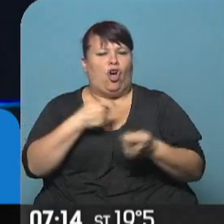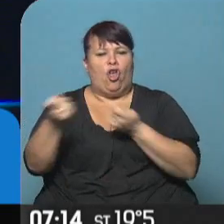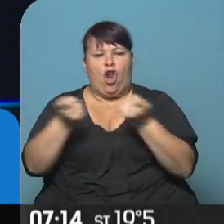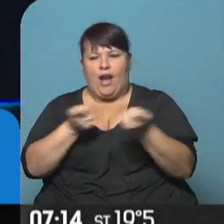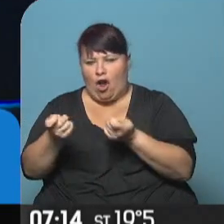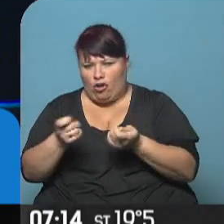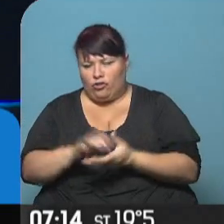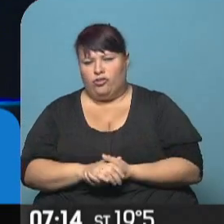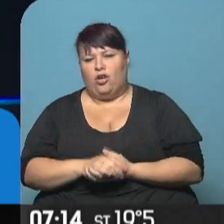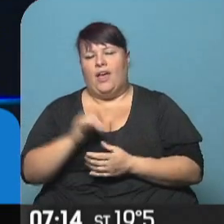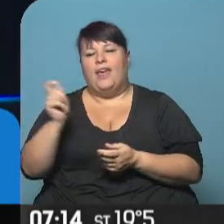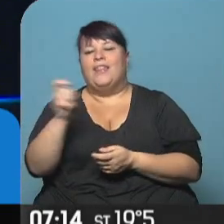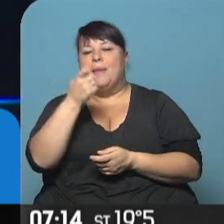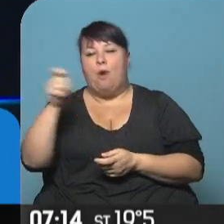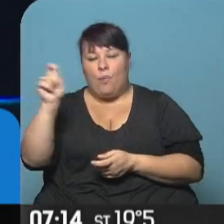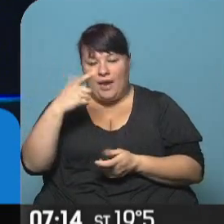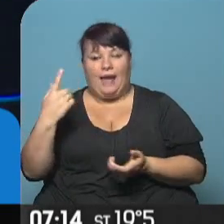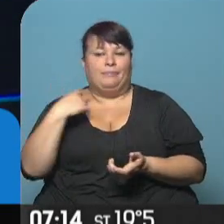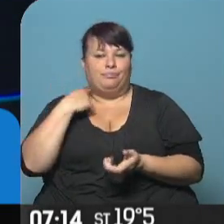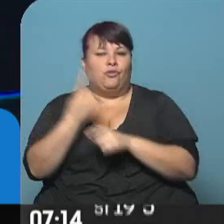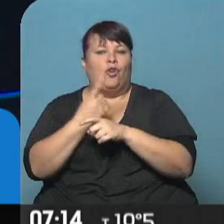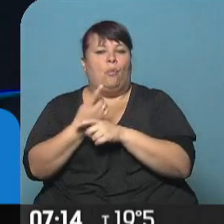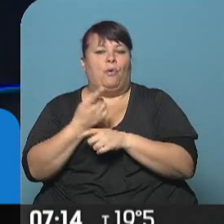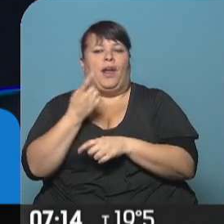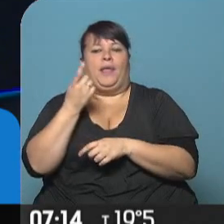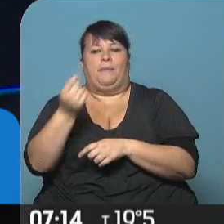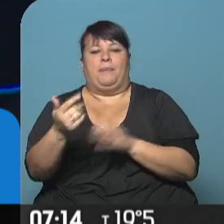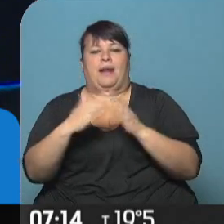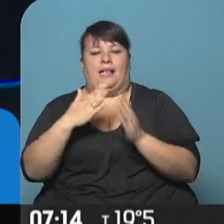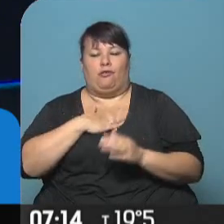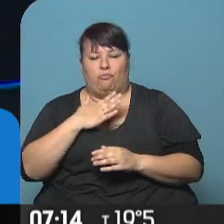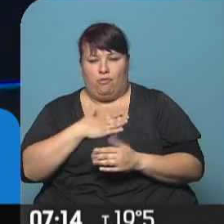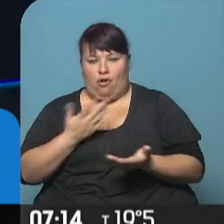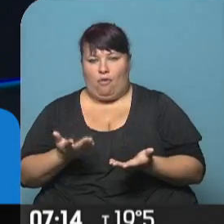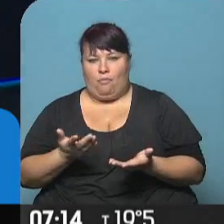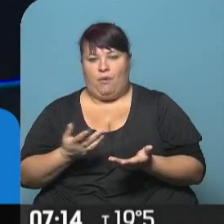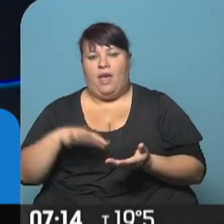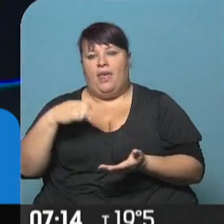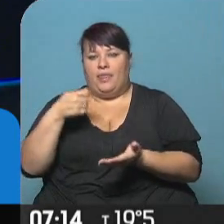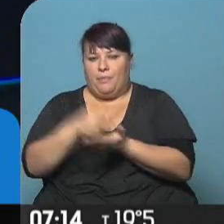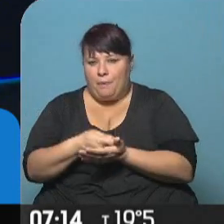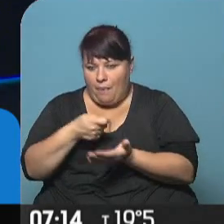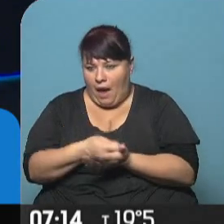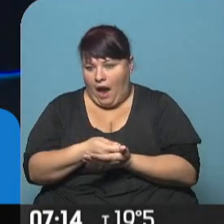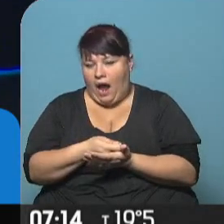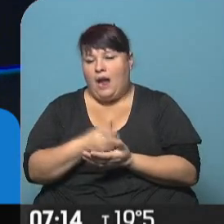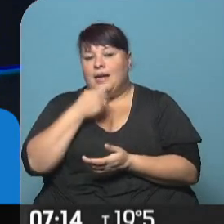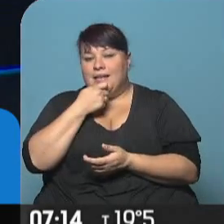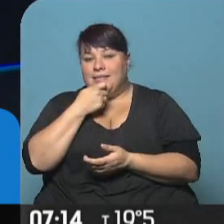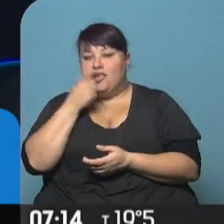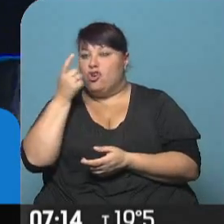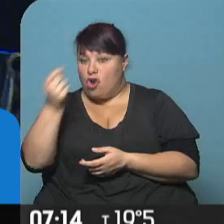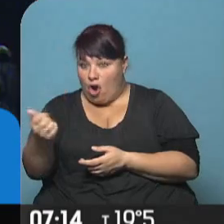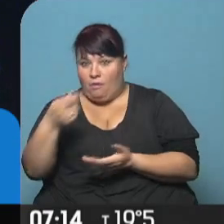transacciones inmobiliarias, dificulta el acceso a la primera vivienda, hay que pagarlo cuando uno efectúa